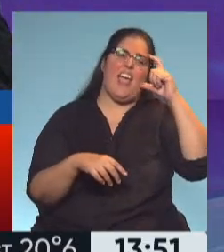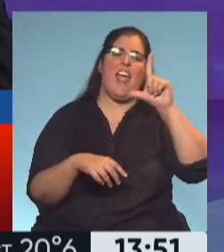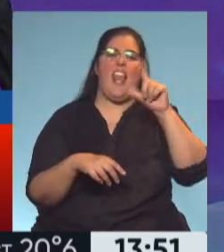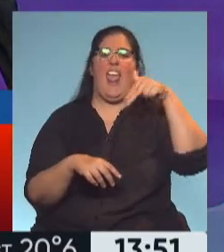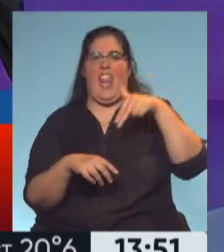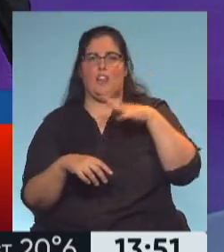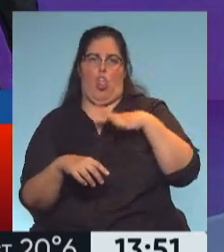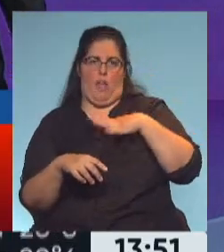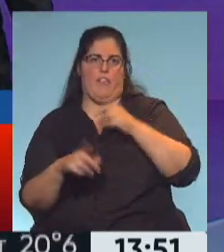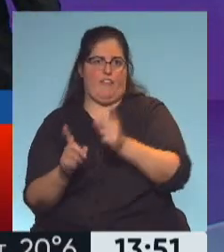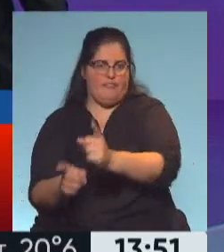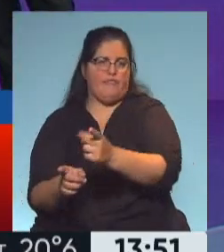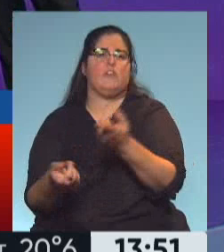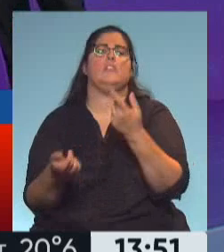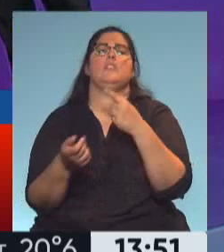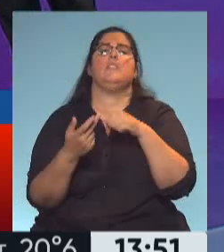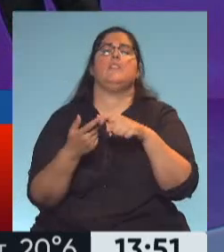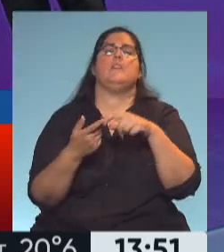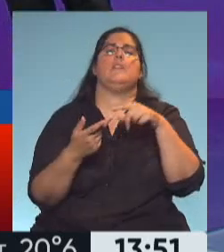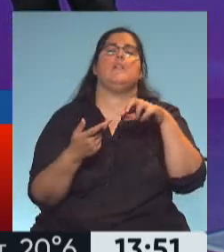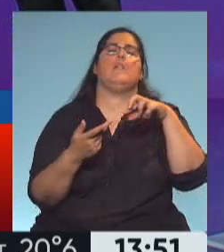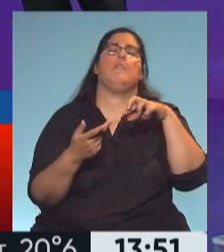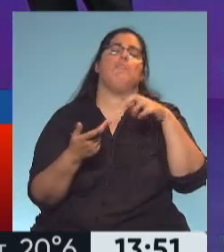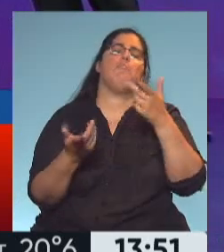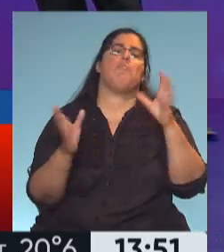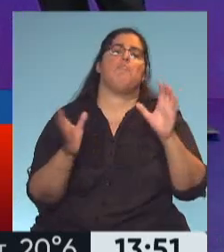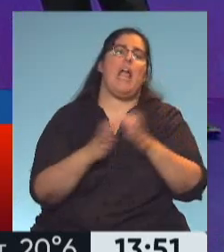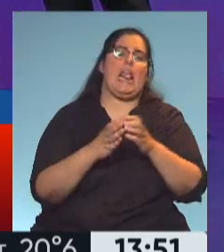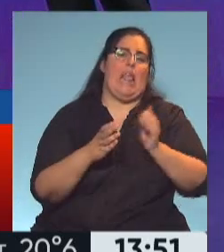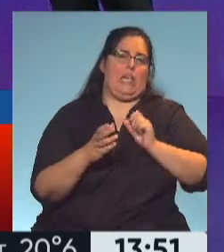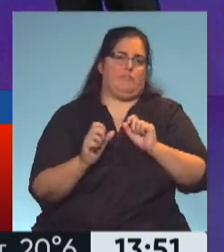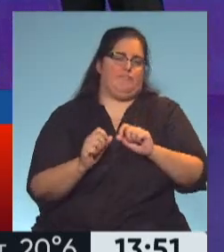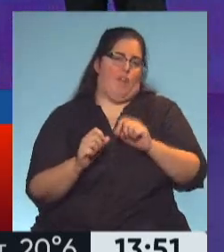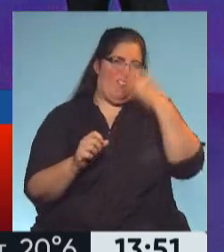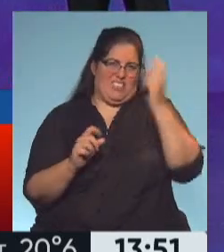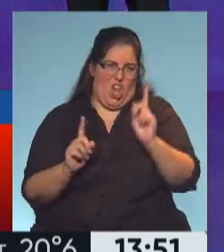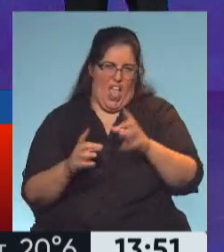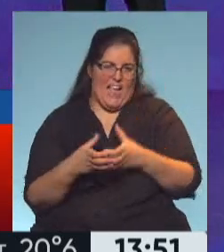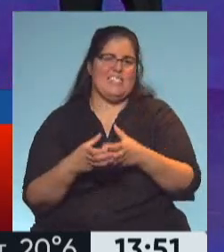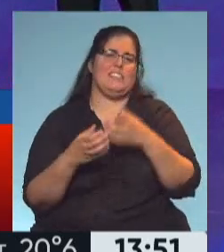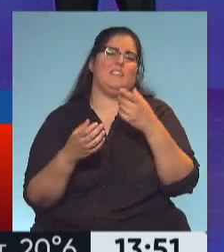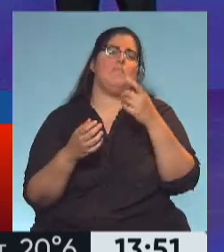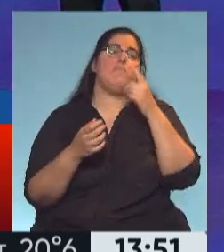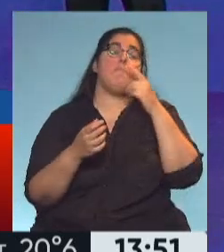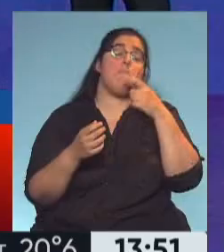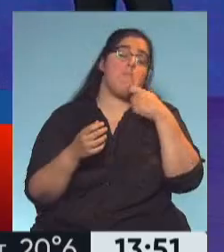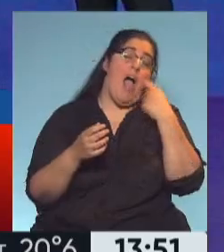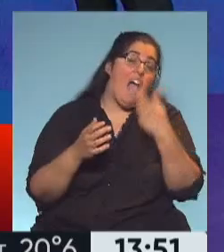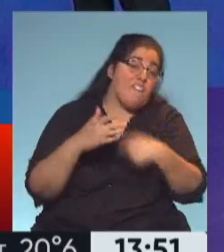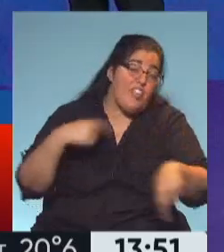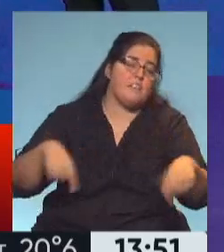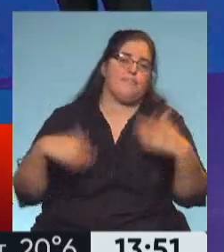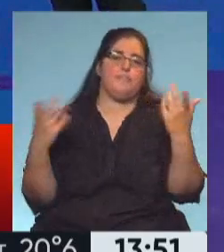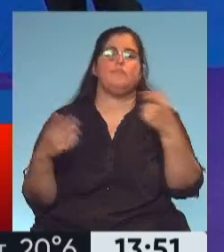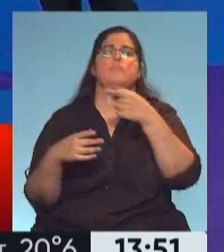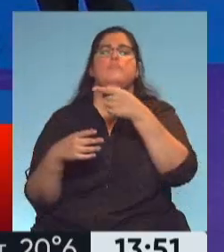activo, los paramilitares, bueno, las mafias que se dedican al contrabando. Vamos a ver algunos datos. Frontera compartida total,